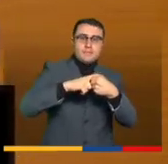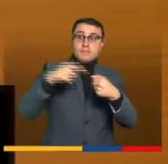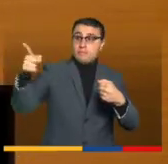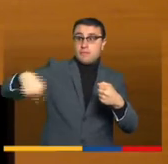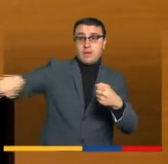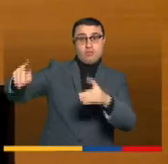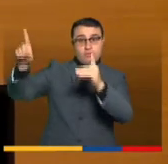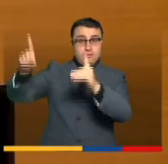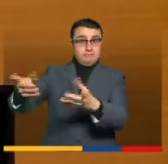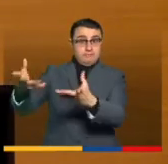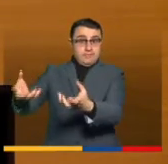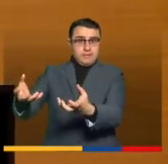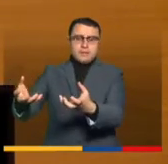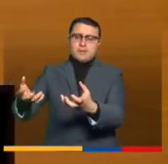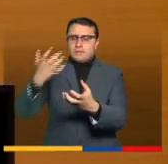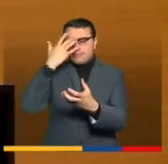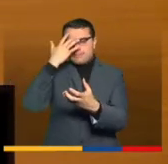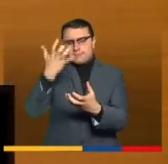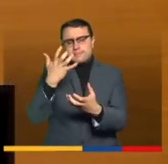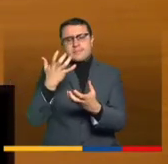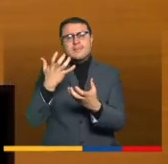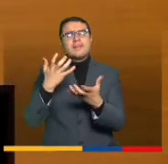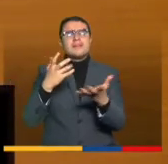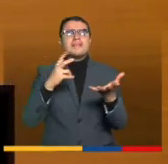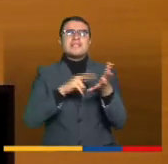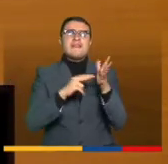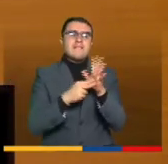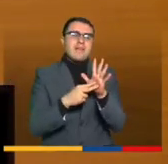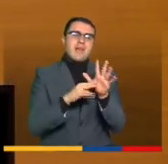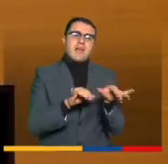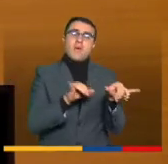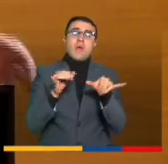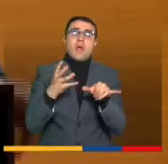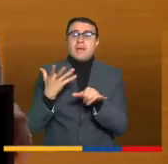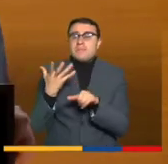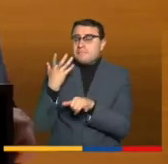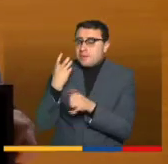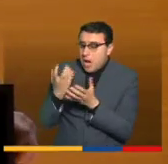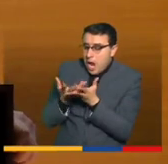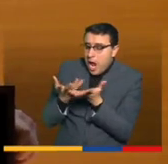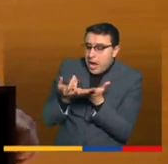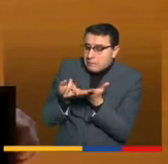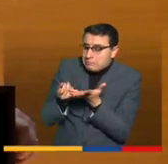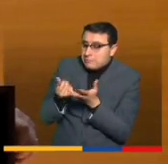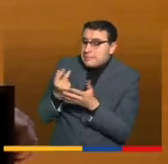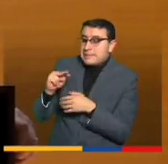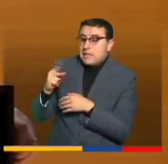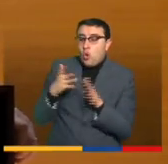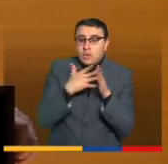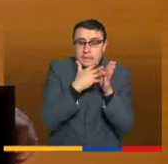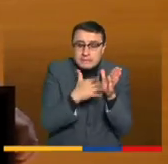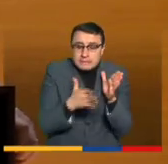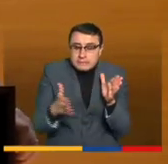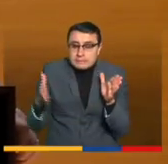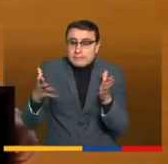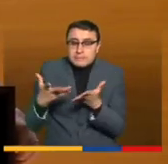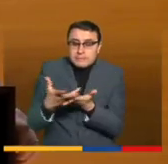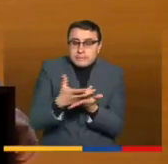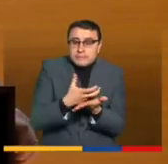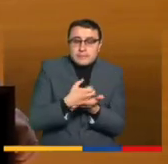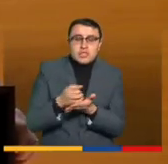no. ¿Por qué? Porque todavía es como recoger lo que queda de la segunda fase, que todos son viejos.